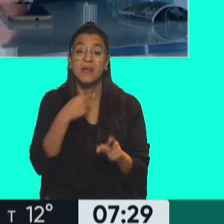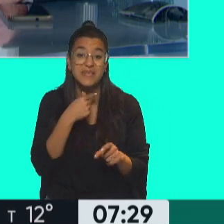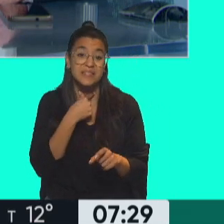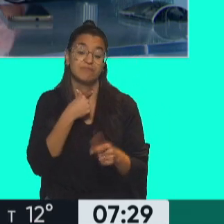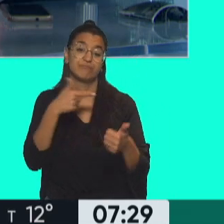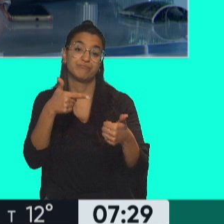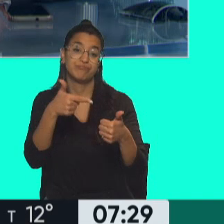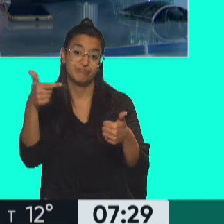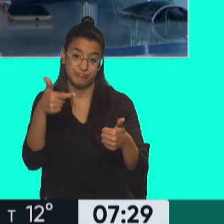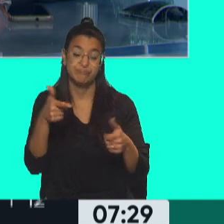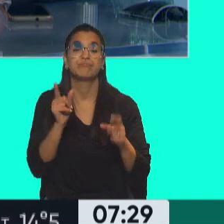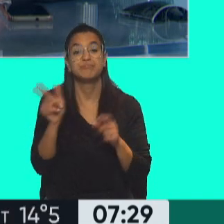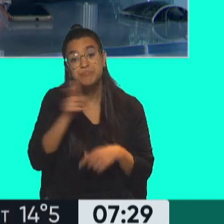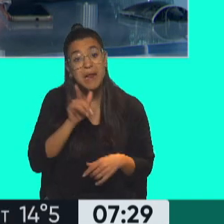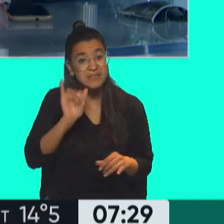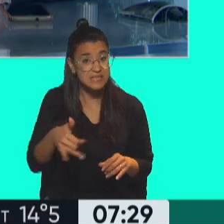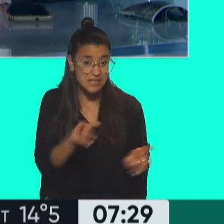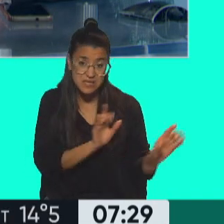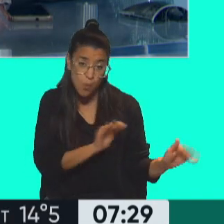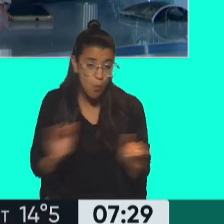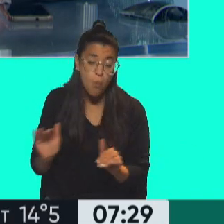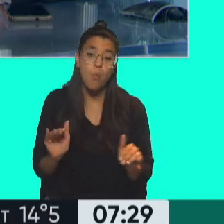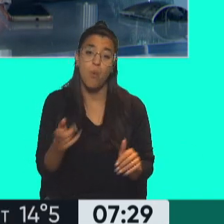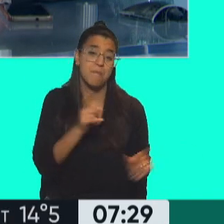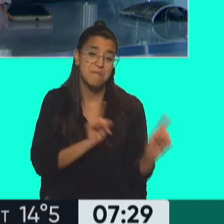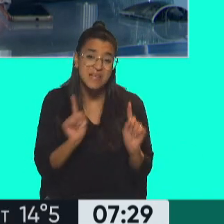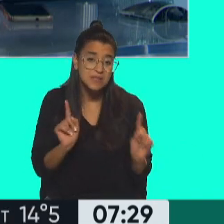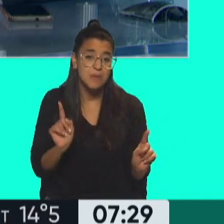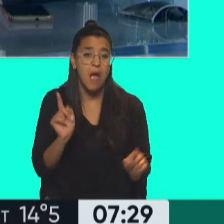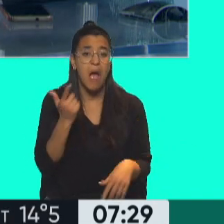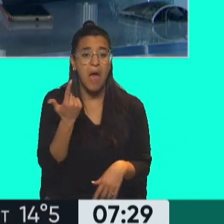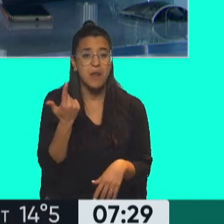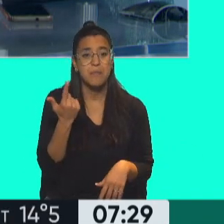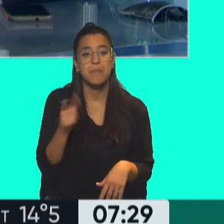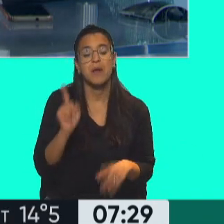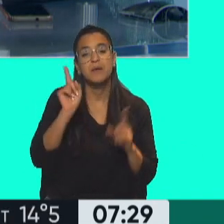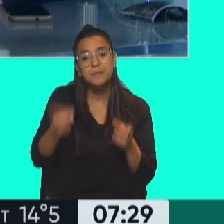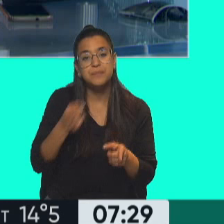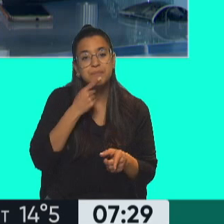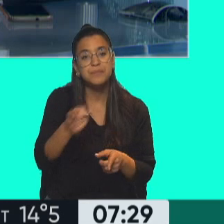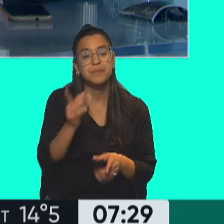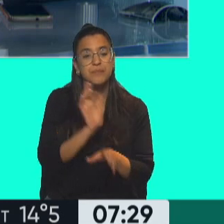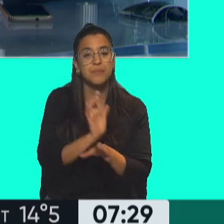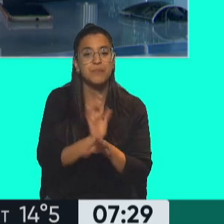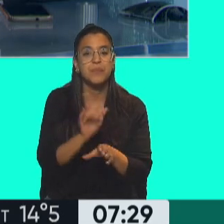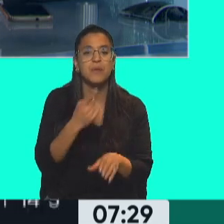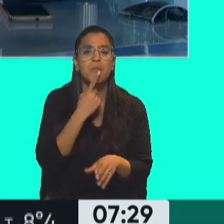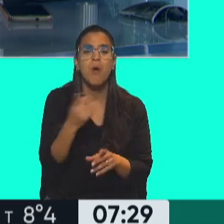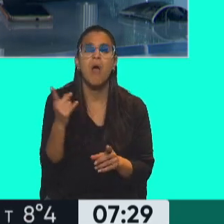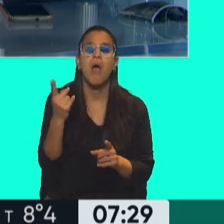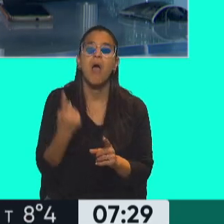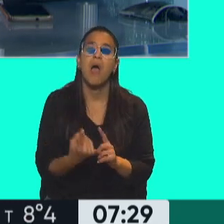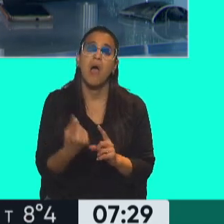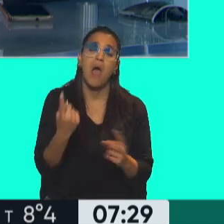de homicidio de Cristina. Todo parece indicar que sí, que se trata de la misma arma y que es un arma que estaba en poder de alguno de